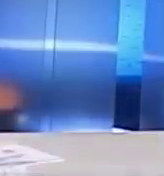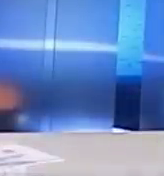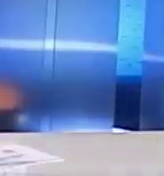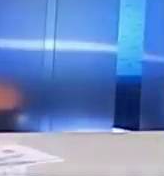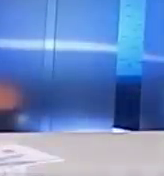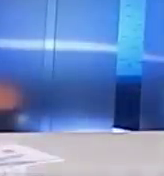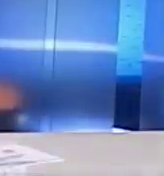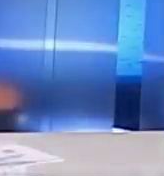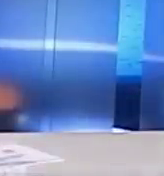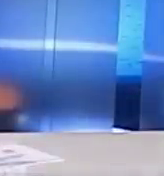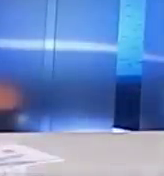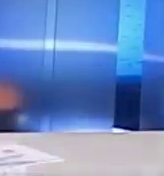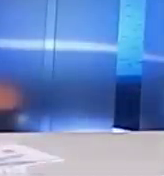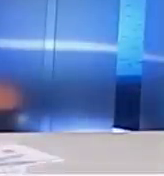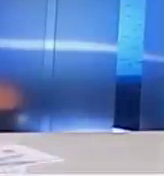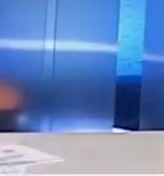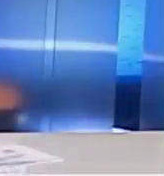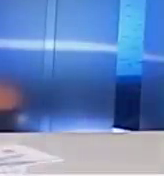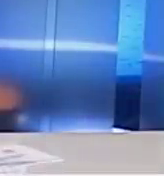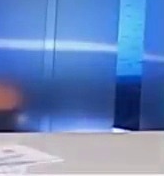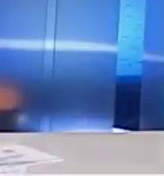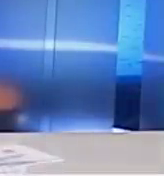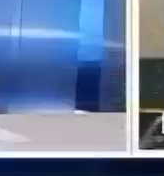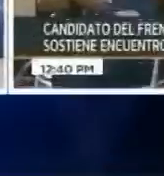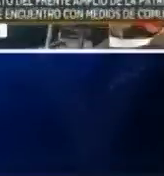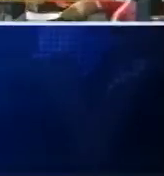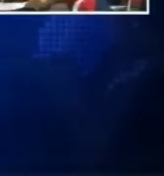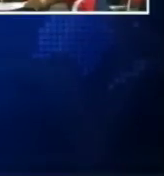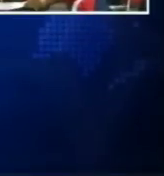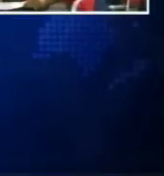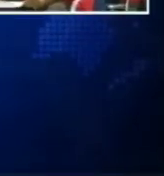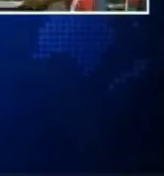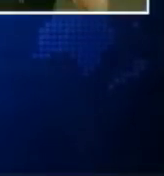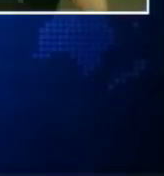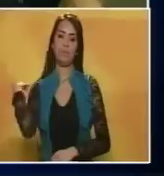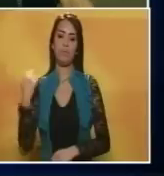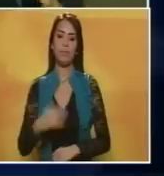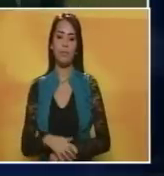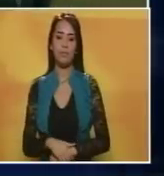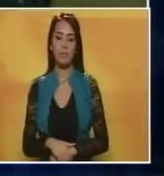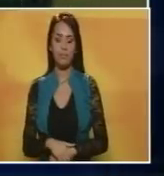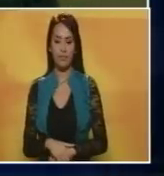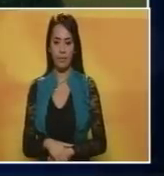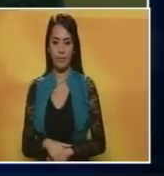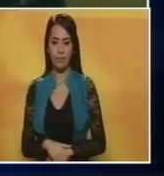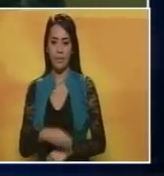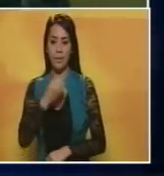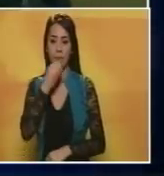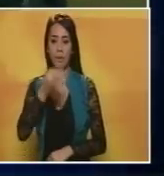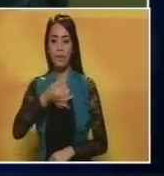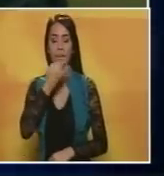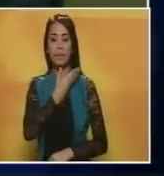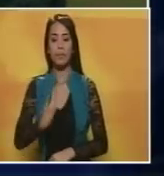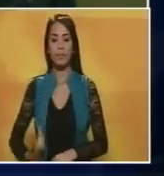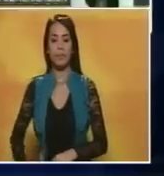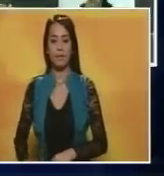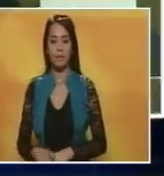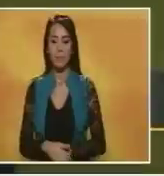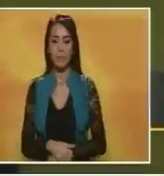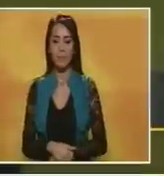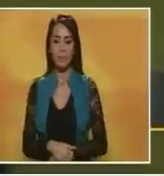a esta hora escucharemos al candidato y presidente de la república nicolás maduro en un encuentro de medios buenas tardes presidentes